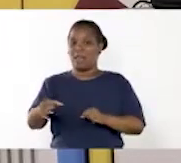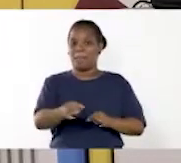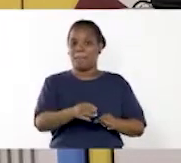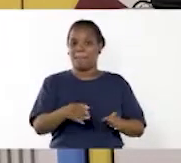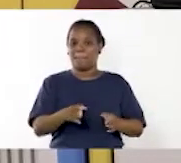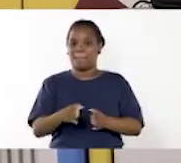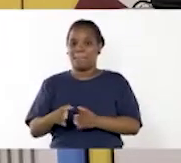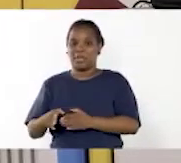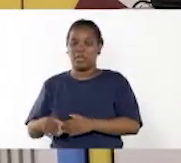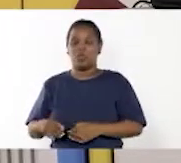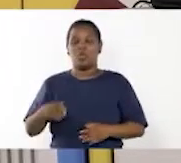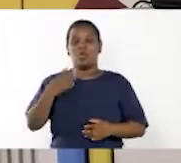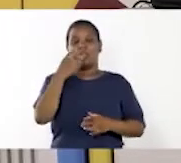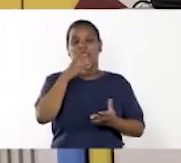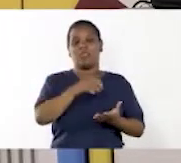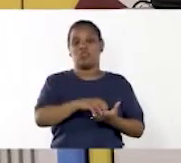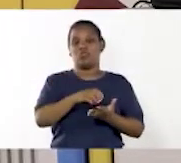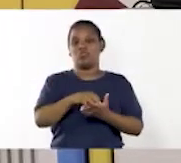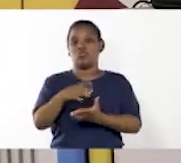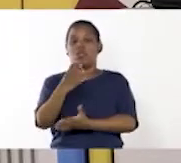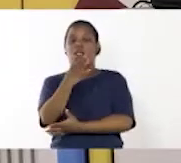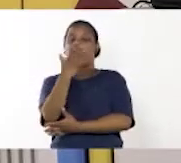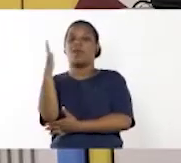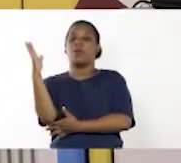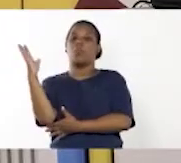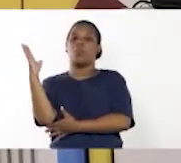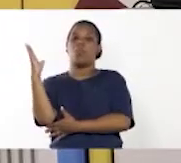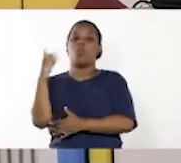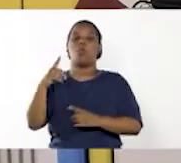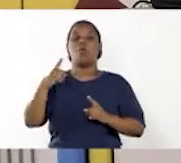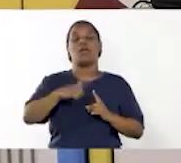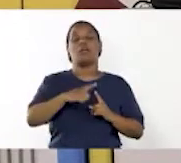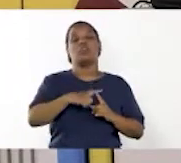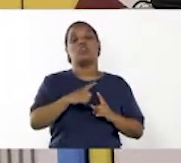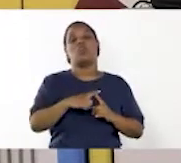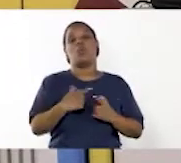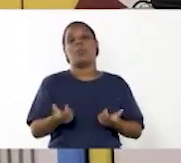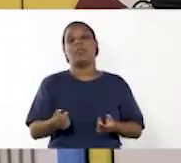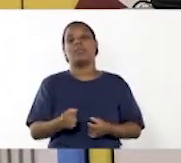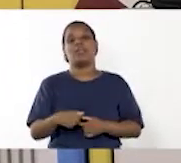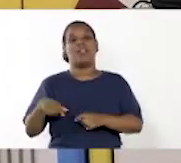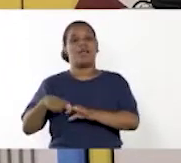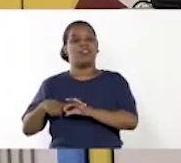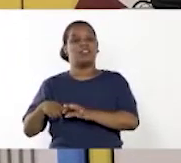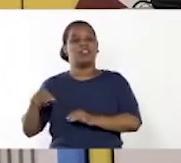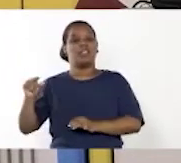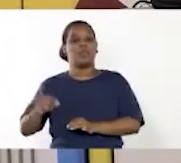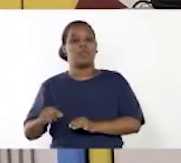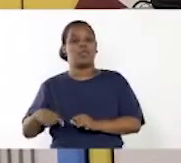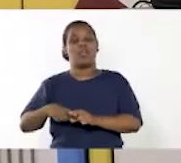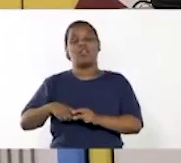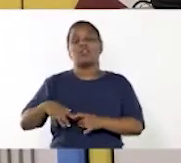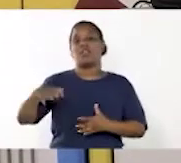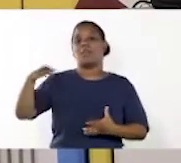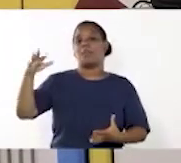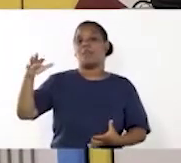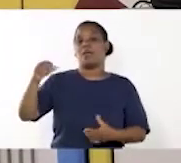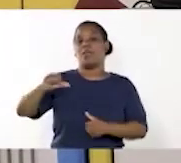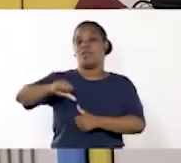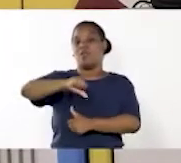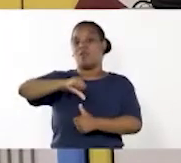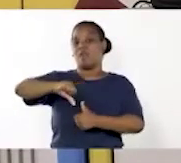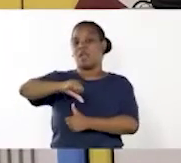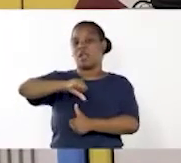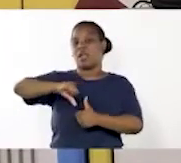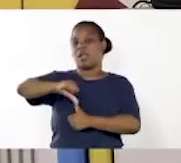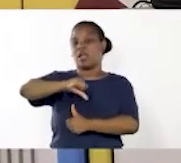zona de bosques tropicales. En esa parte de ahí, las Antillas Menores, las Antillas Mayores, donde Cuba es precisamente la mayor